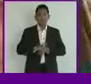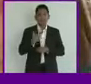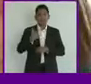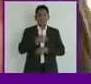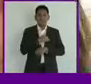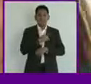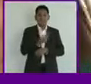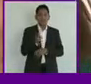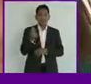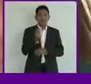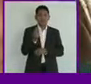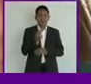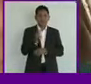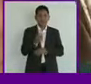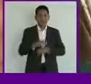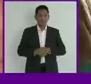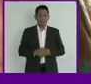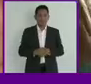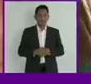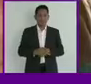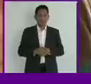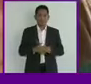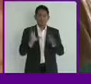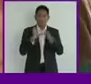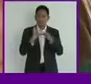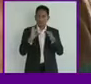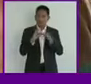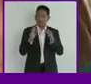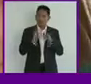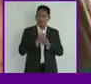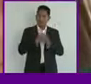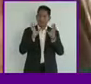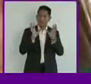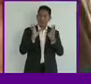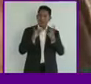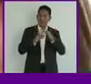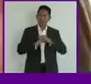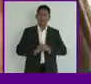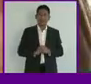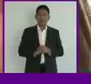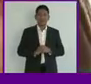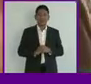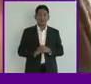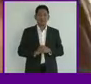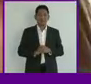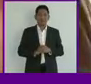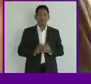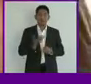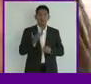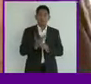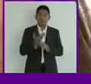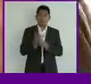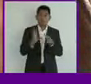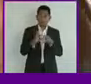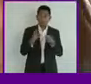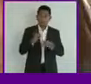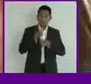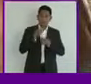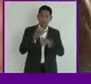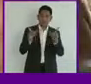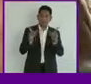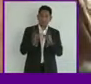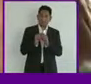y lo generemos. Seré breve para no abusar de los minutos que amablemente me han dado. Paola, ya te vi por ahí también, gracias. Son dos